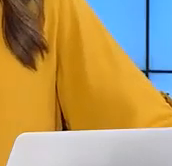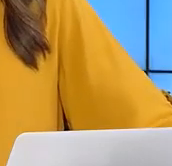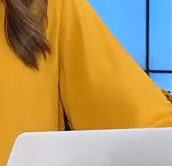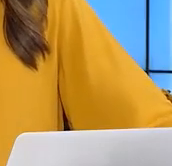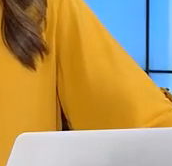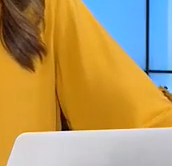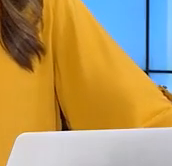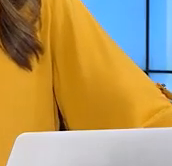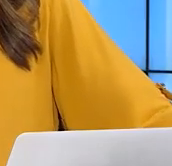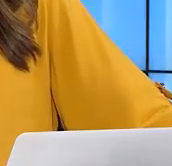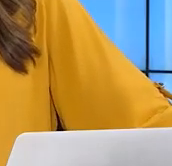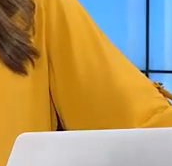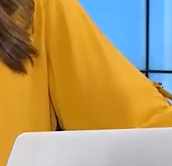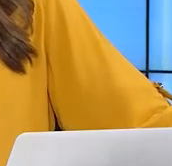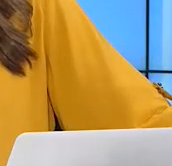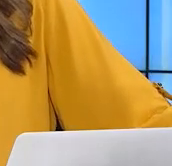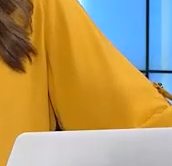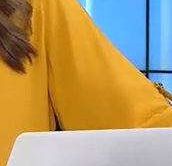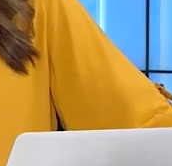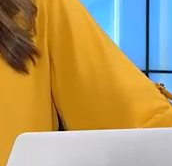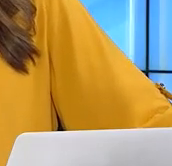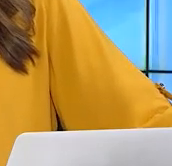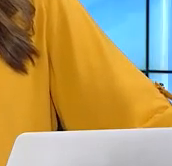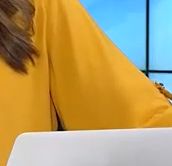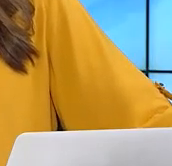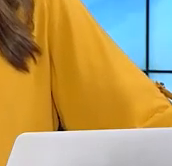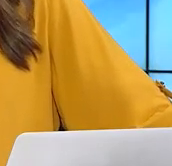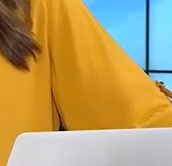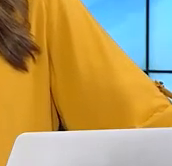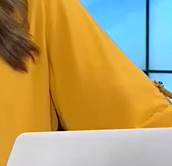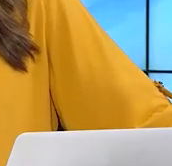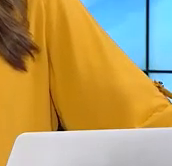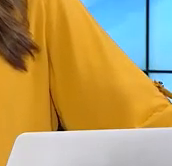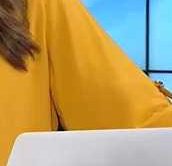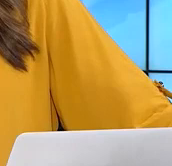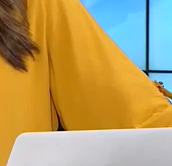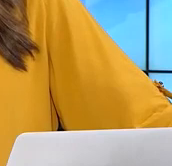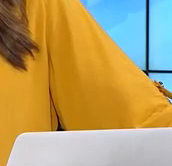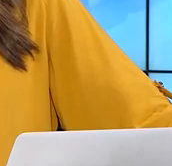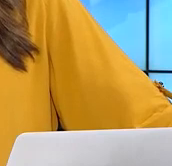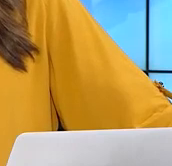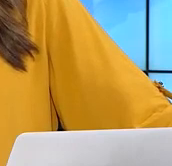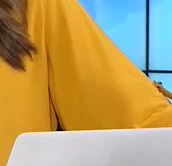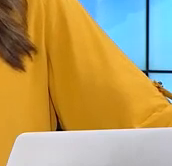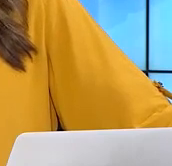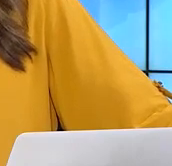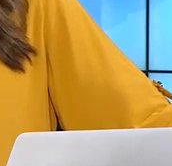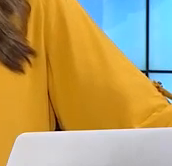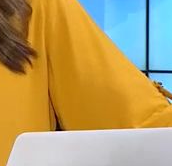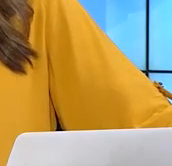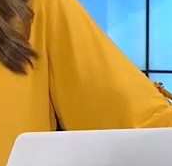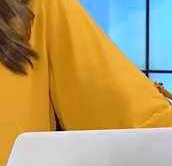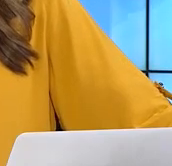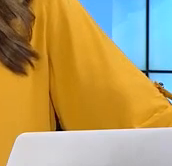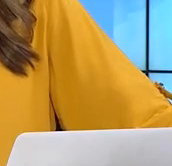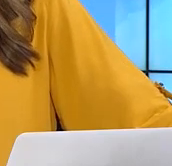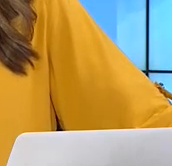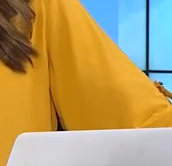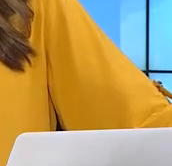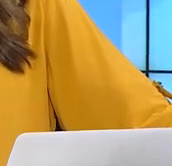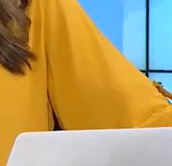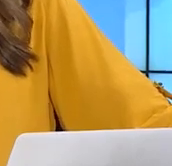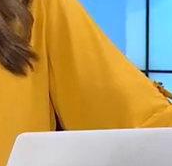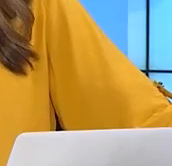20 millones de pesos de recompensa ofrecen las autoridades para identificar a los responsables del crimen del ciclista Diego Alejandro